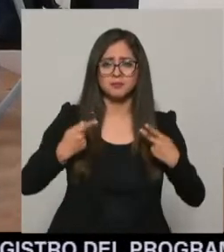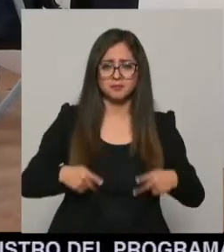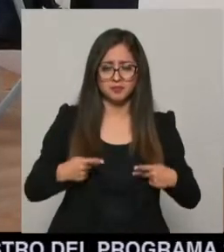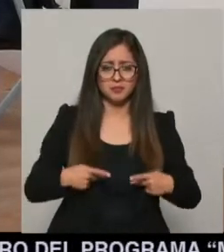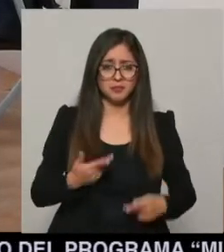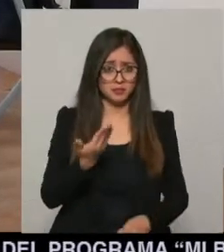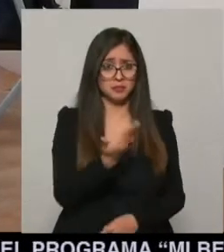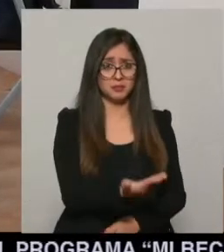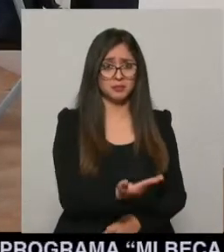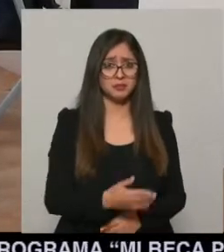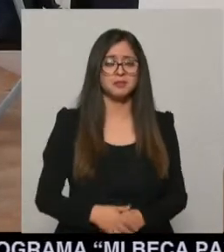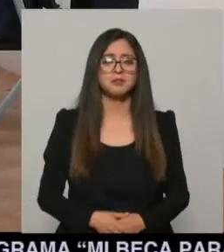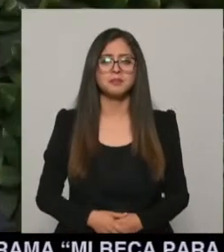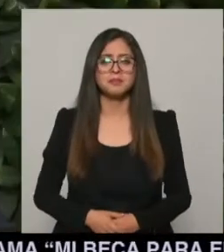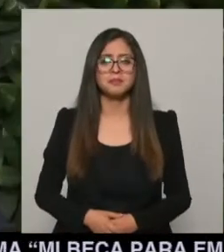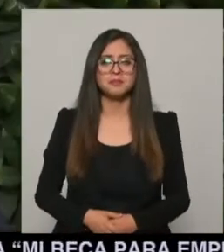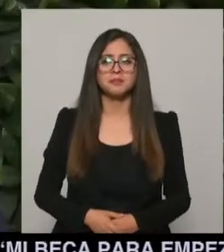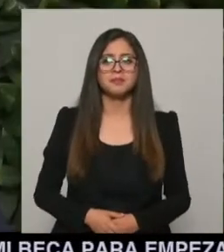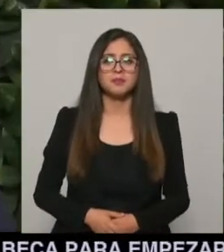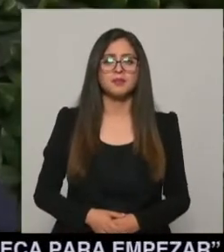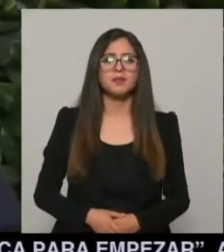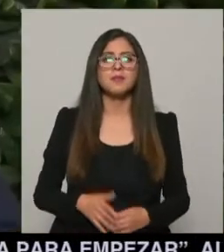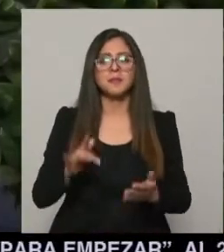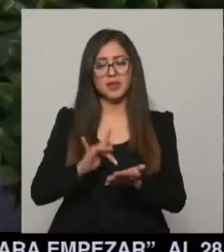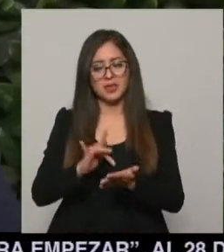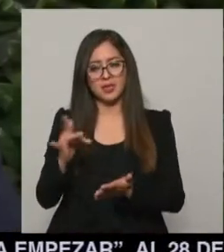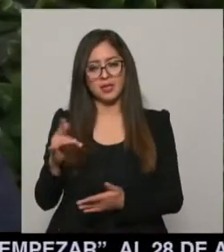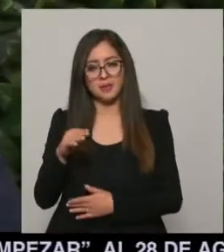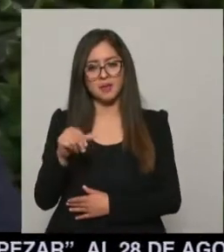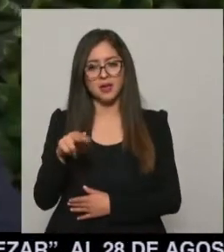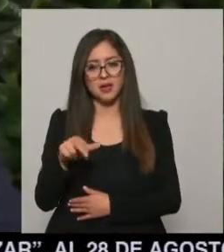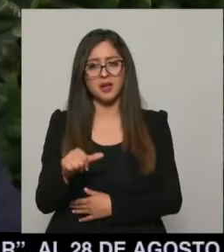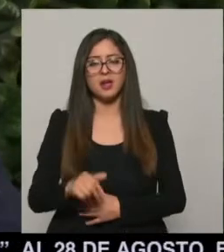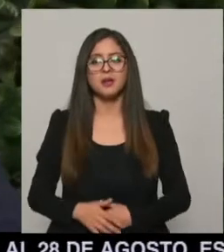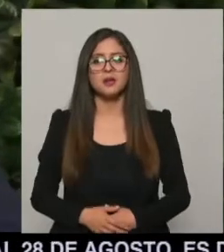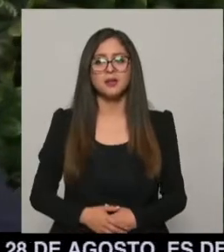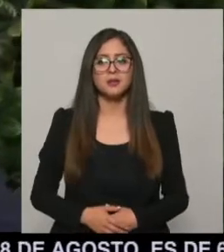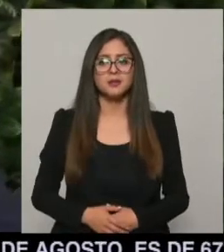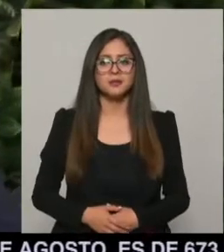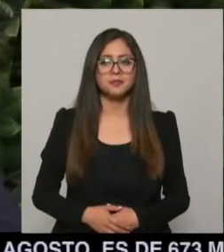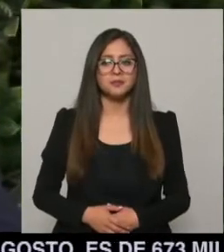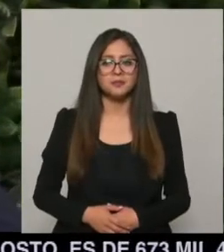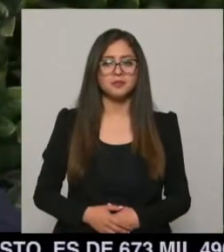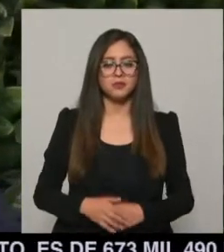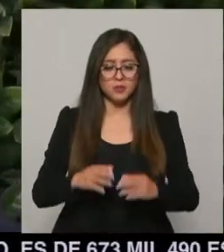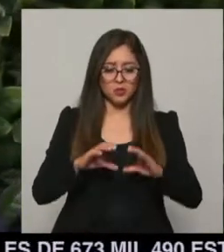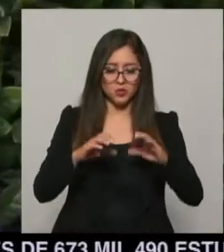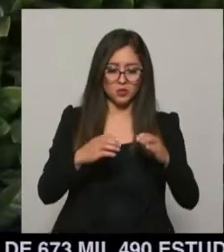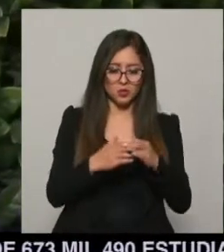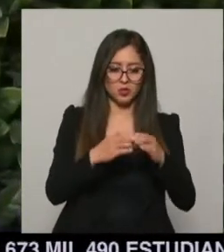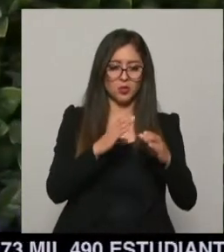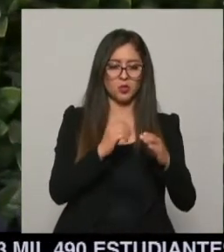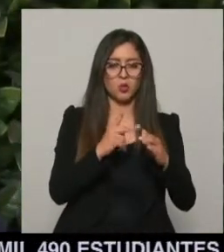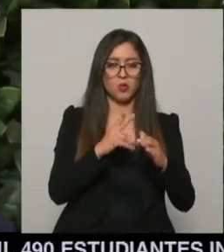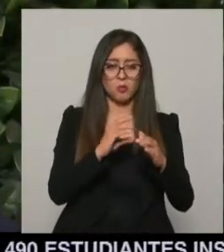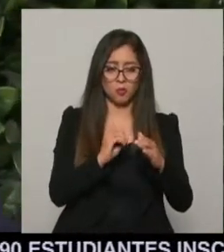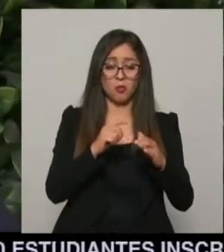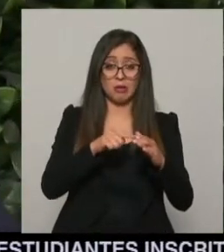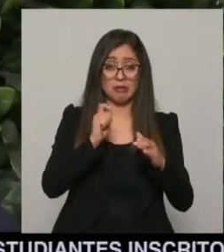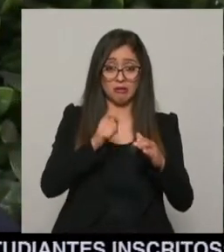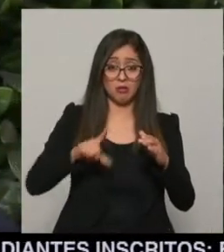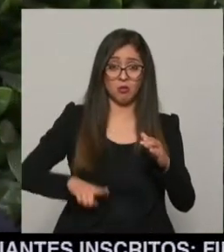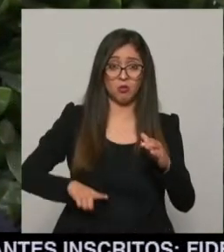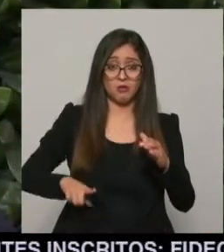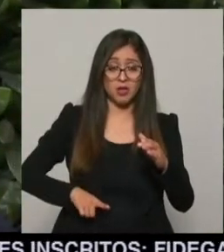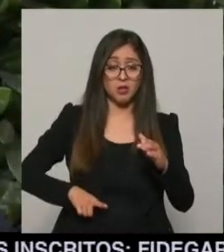contigo. Sí, yo quisiera puntualizar, Mariana, muchas gracias. Mira, el tema de la Jocopo, que es un órgano de gobierno del Congreso, es muy importante